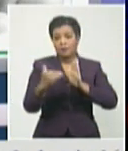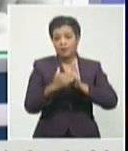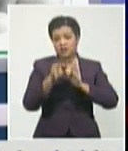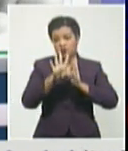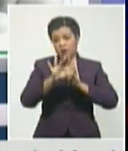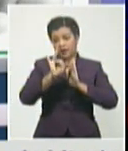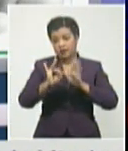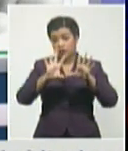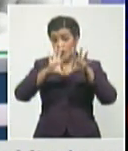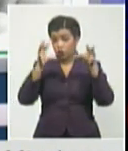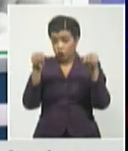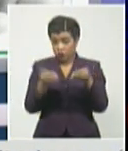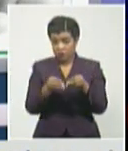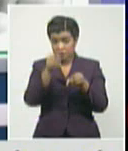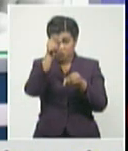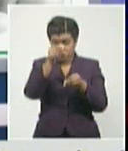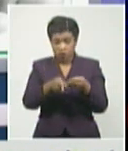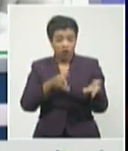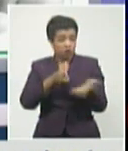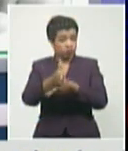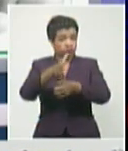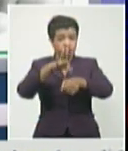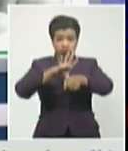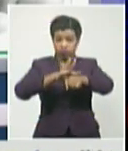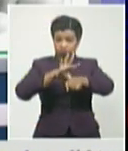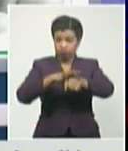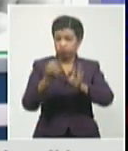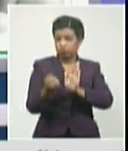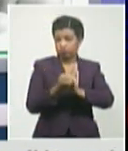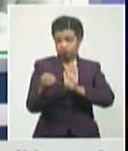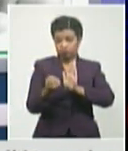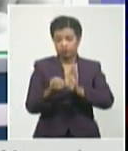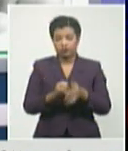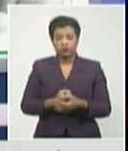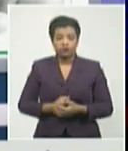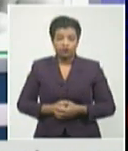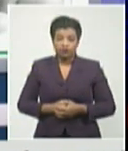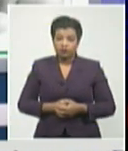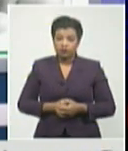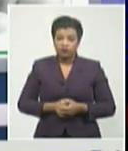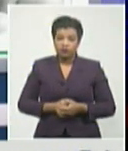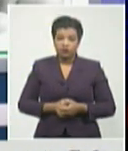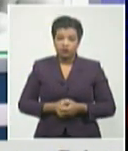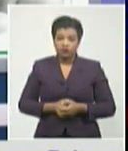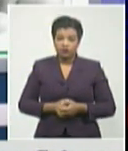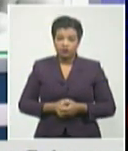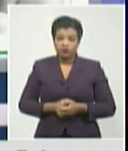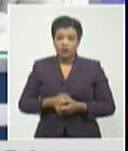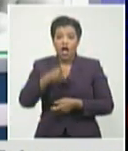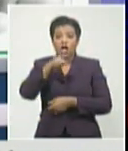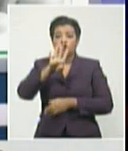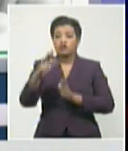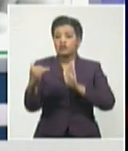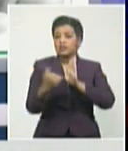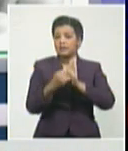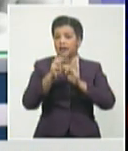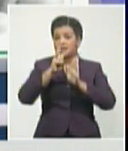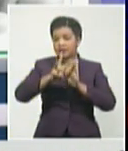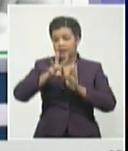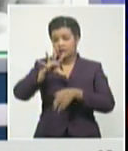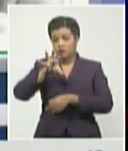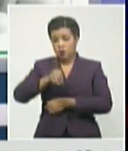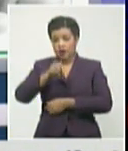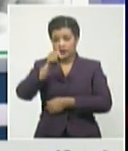total casos activos quiere decir confirmados con lakovic 19 14 mil 350 muestras